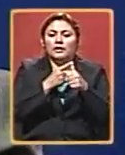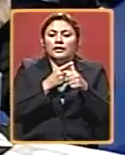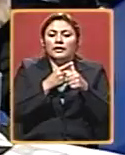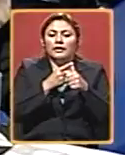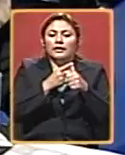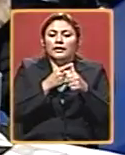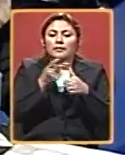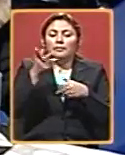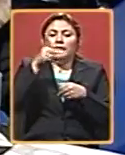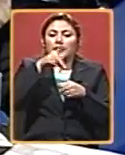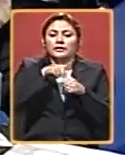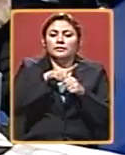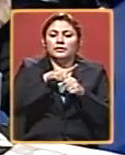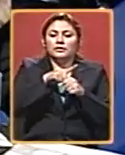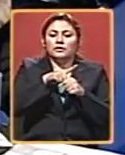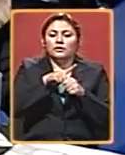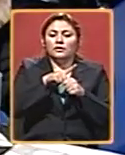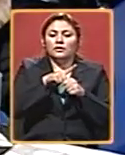digamos, participación,